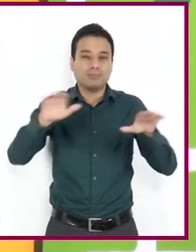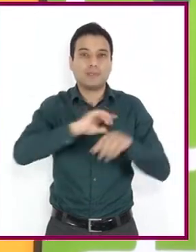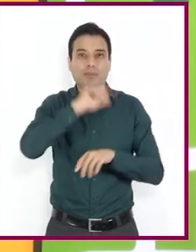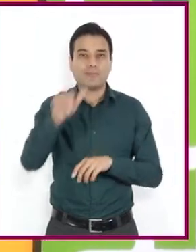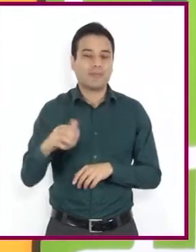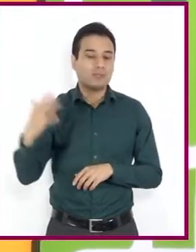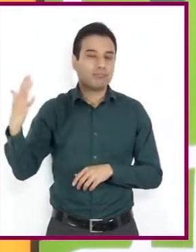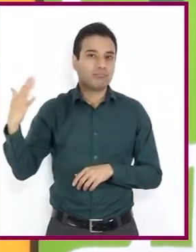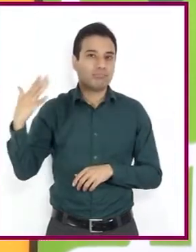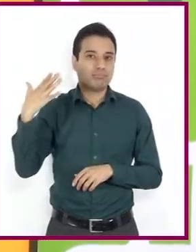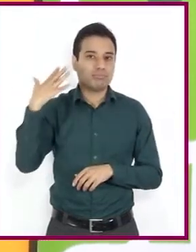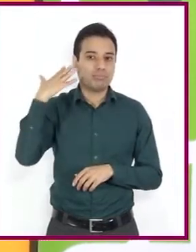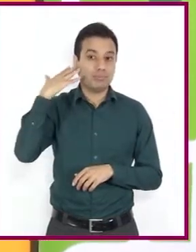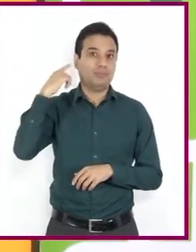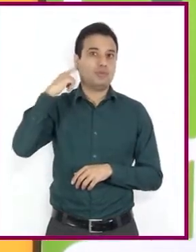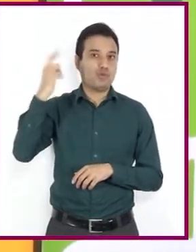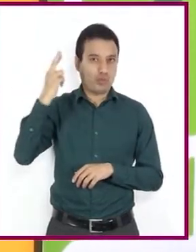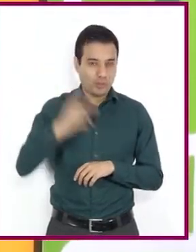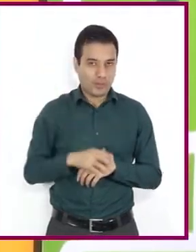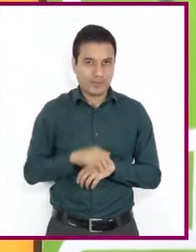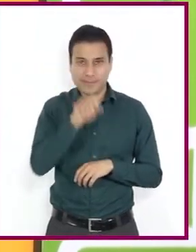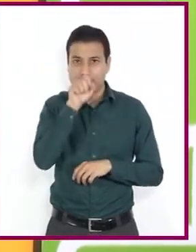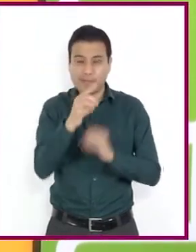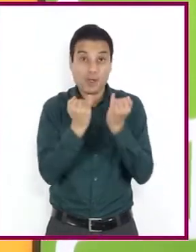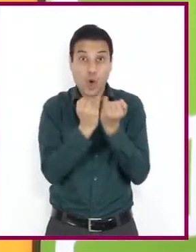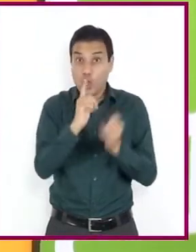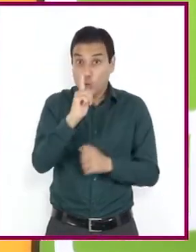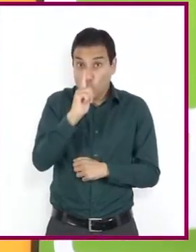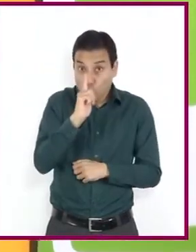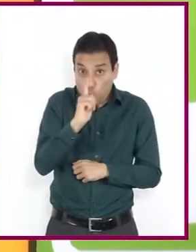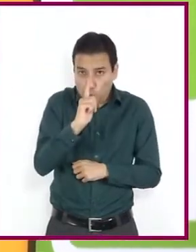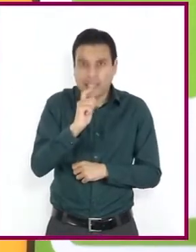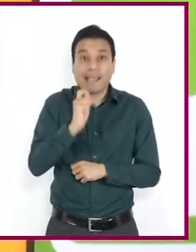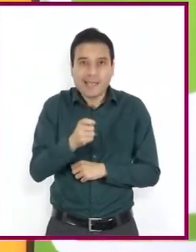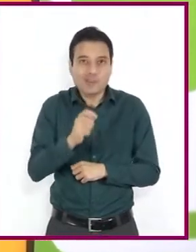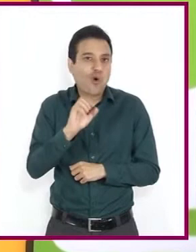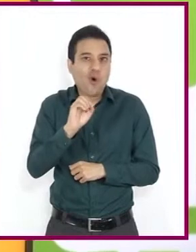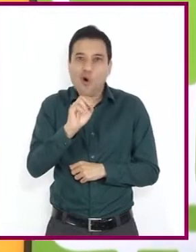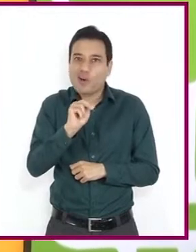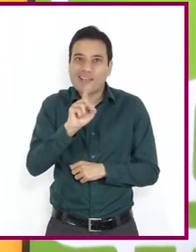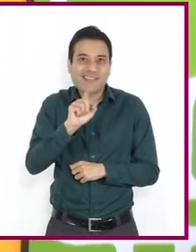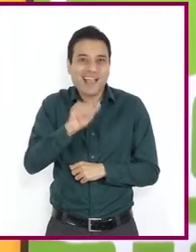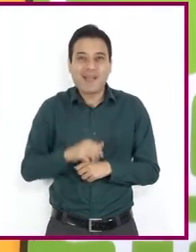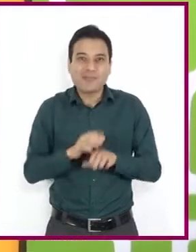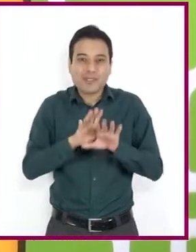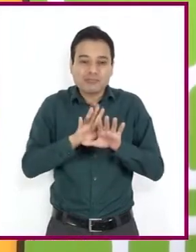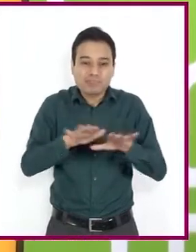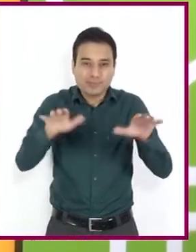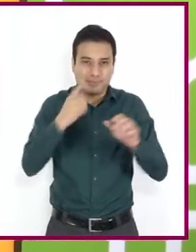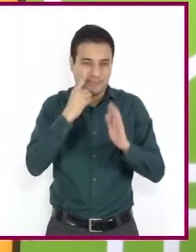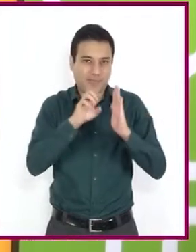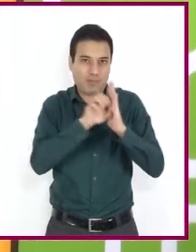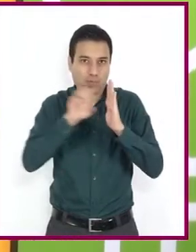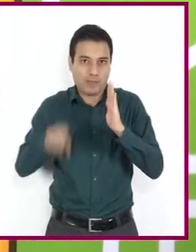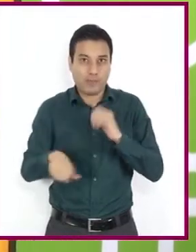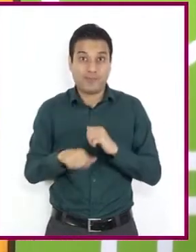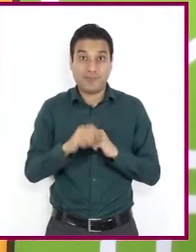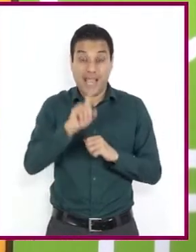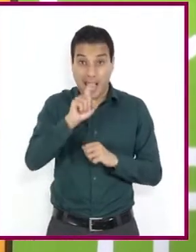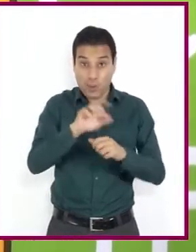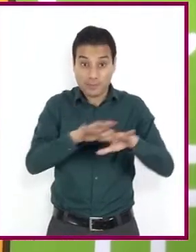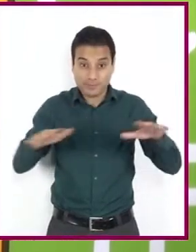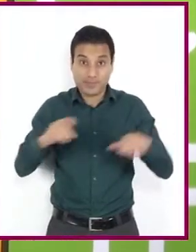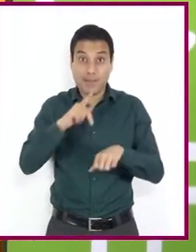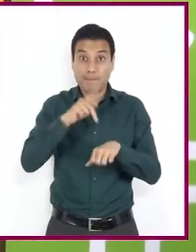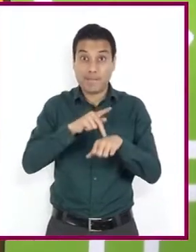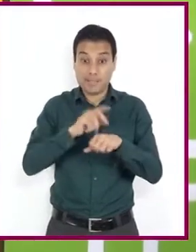que podamos oír. La luz es un tipo especial de onda que podemos ver. Se puede tirar una piedra en un estanque y